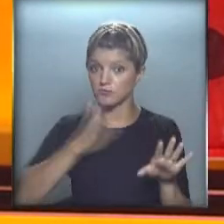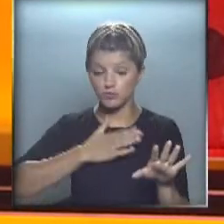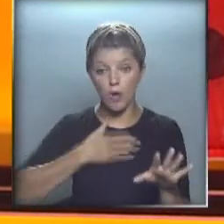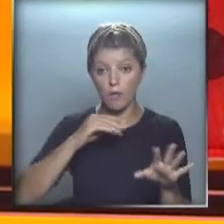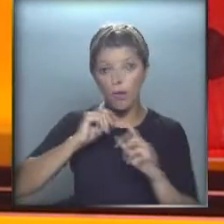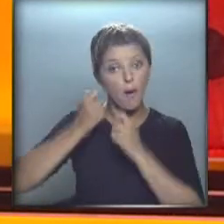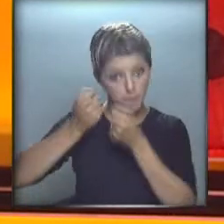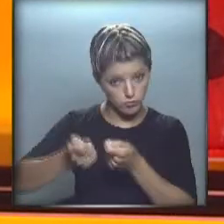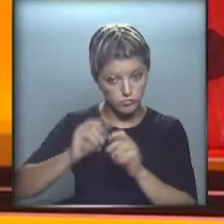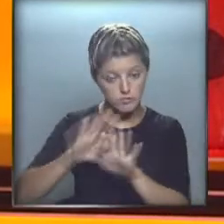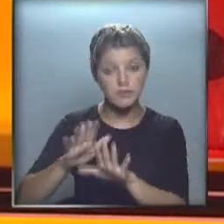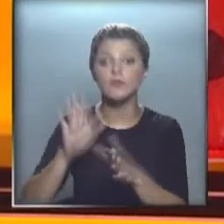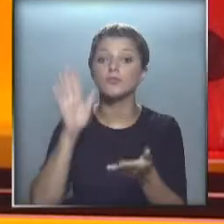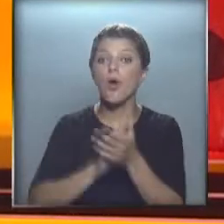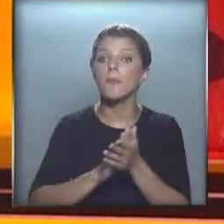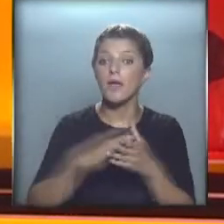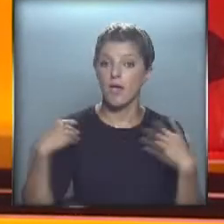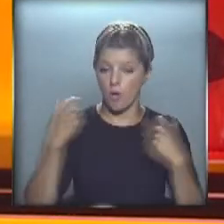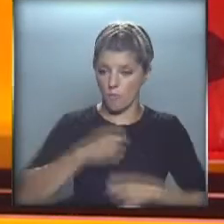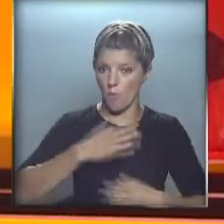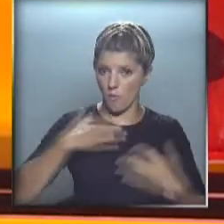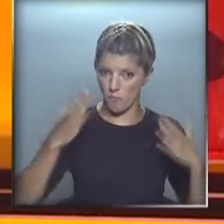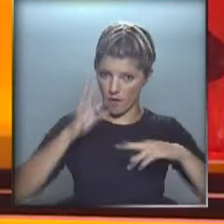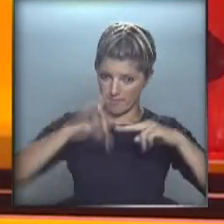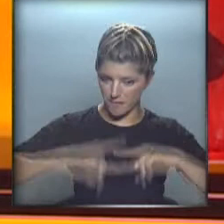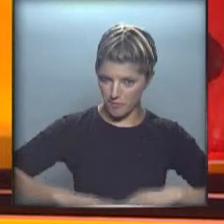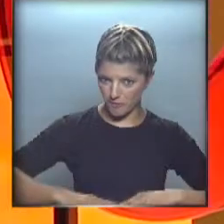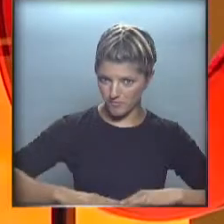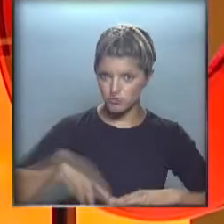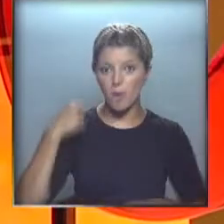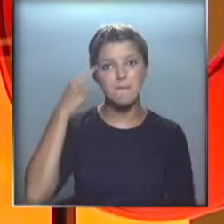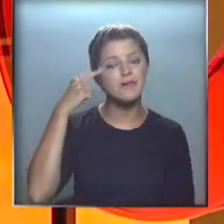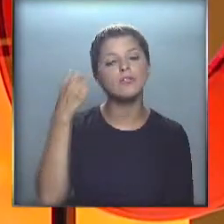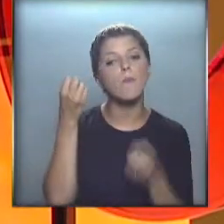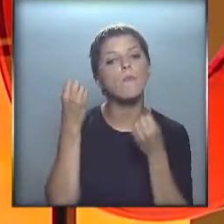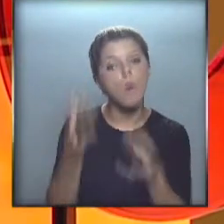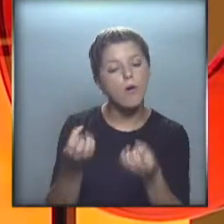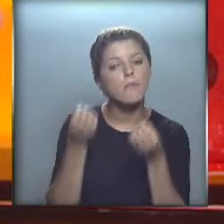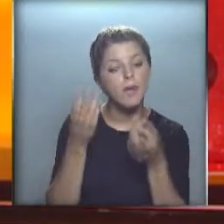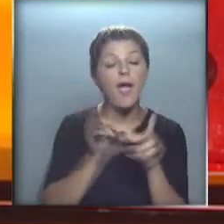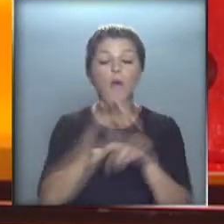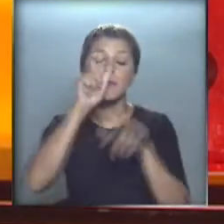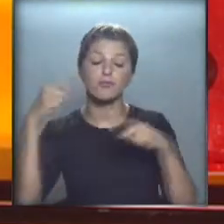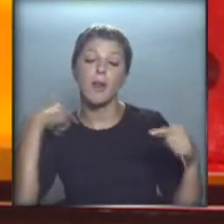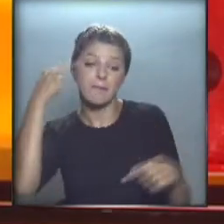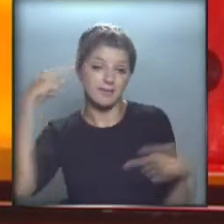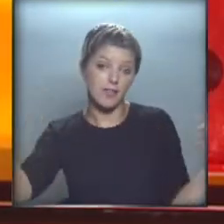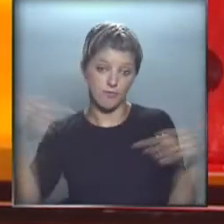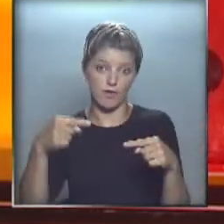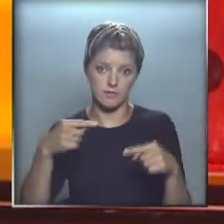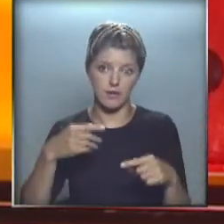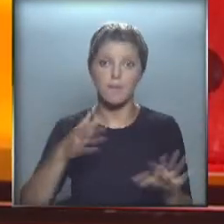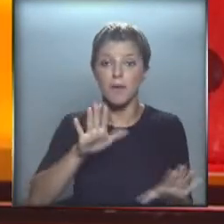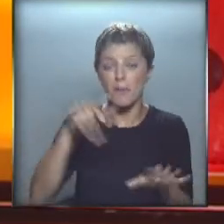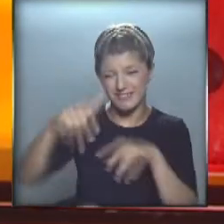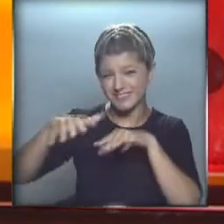acuerdo, que es el uso de guardapolvo. A mí me parece que el guardapolvo, por ejemplo, es una herramienta muy igualadora, algunos están muy en contra, por ejemplo, uh-huh. pero justamente para ese